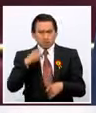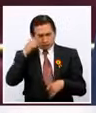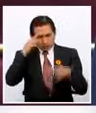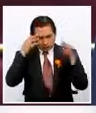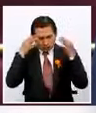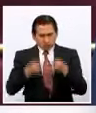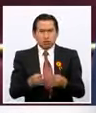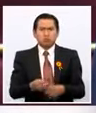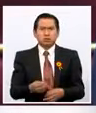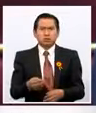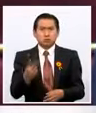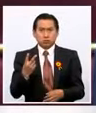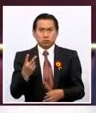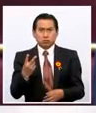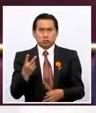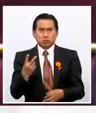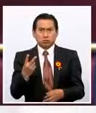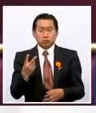grandes